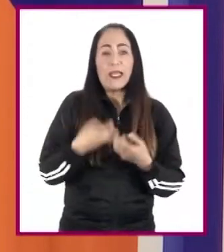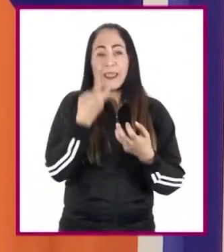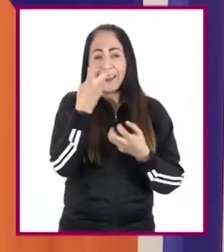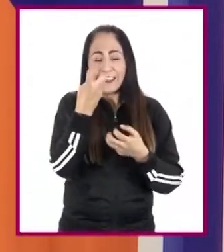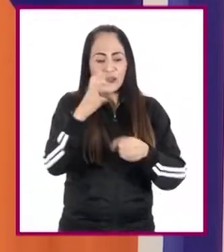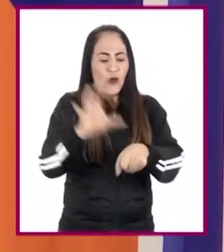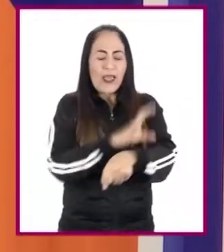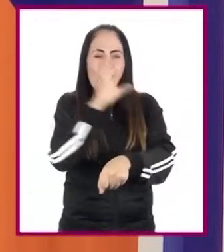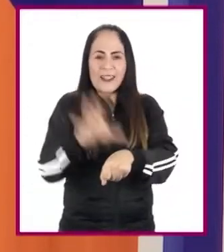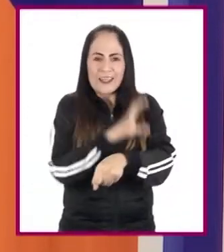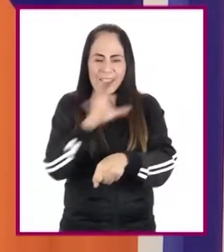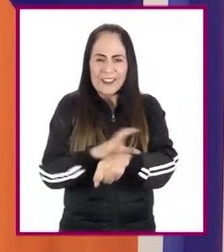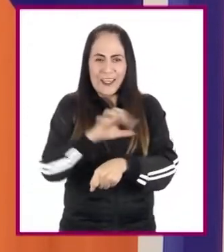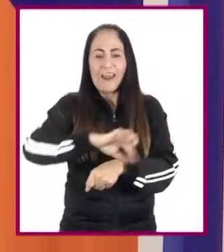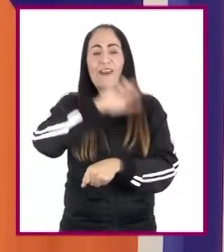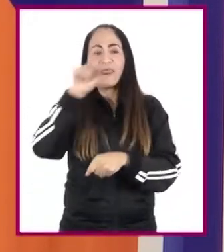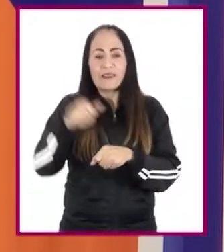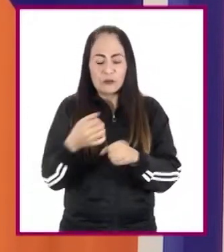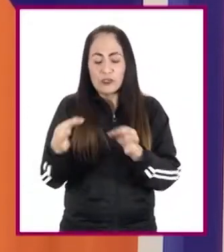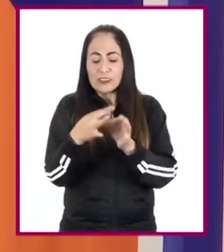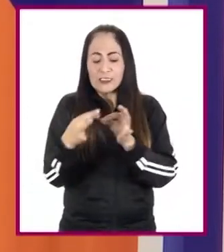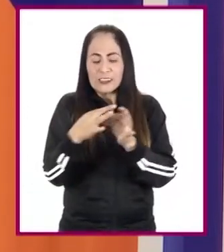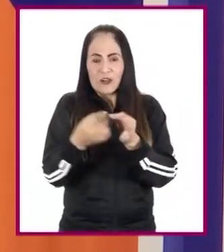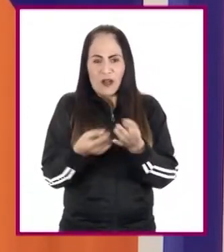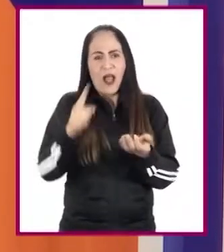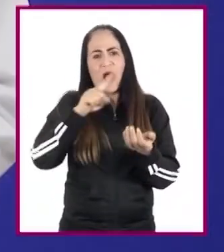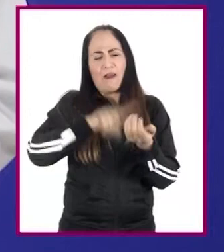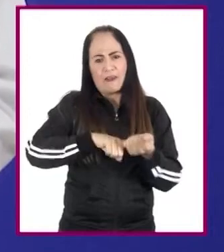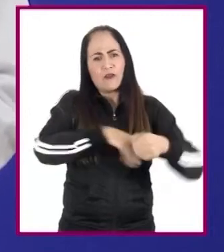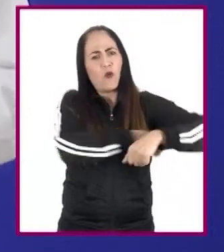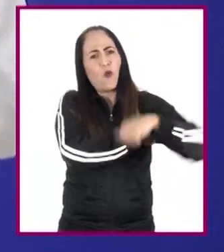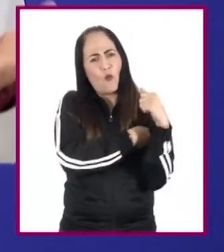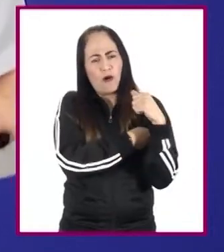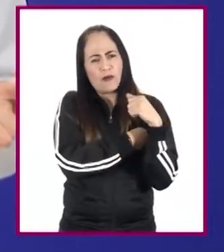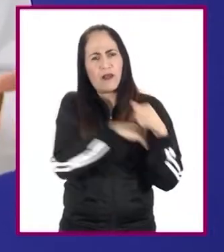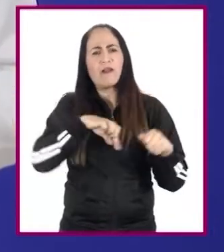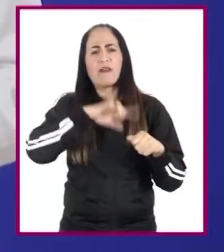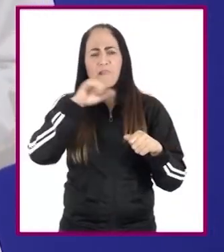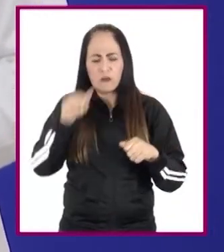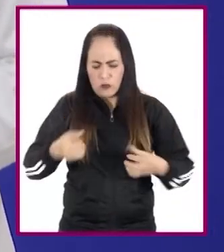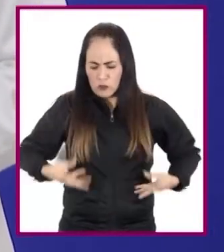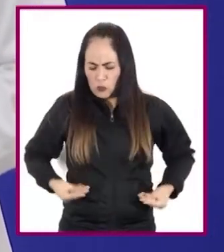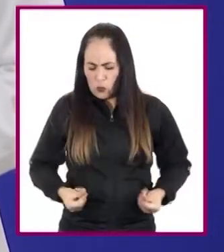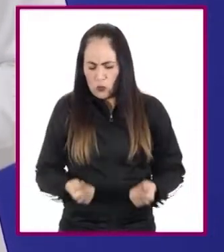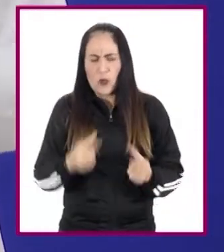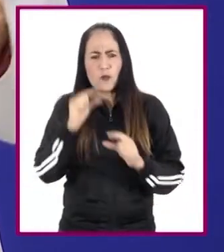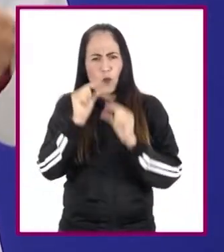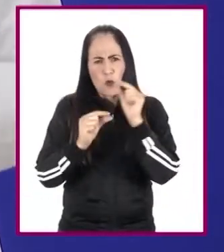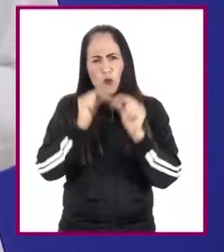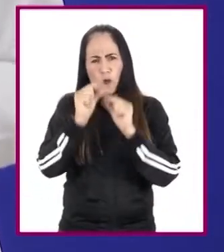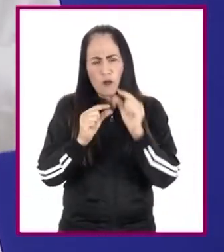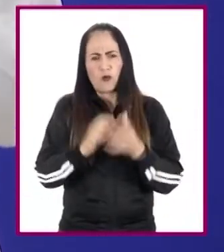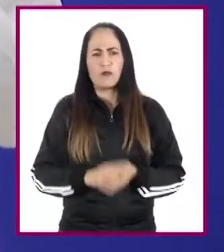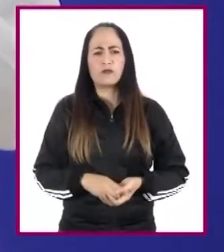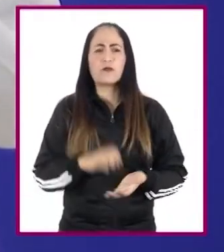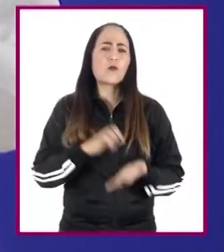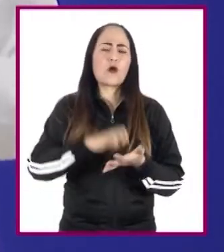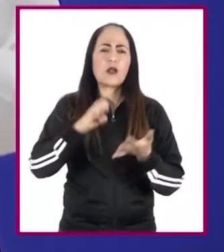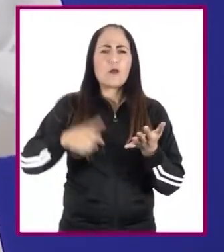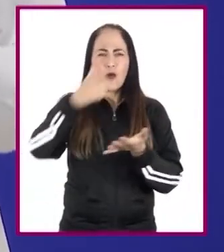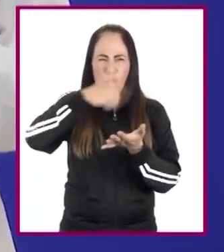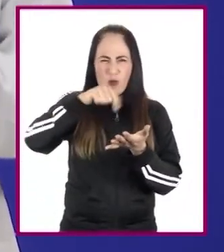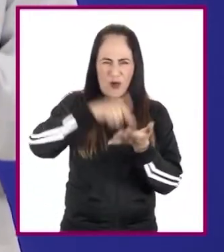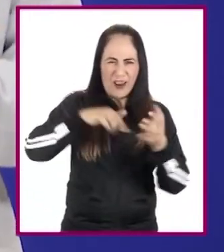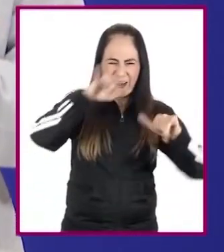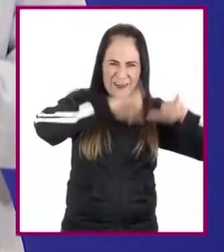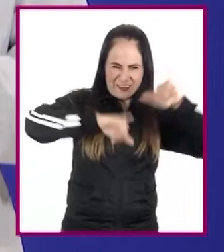la célula puede almacenar o utilizar en distintos procesos. Como en un laboratorio de química, en las células hay